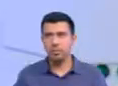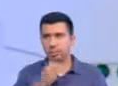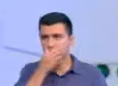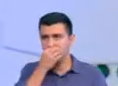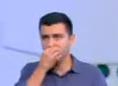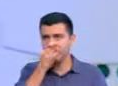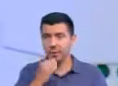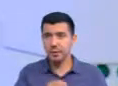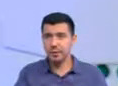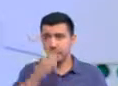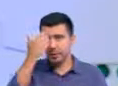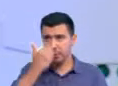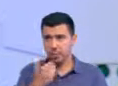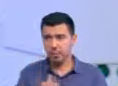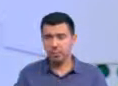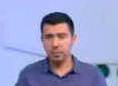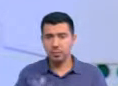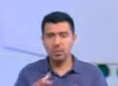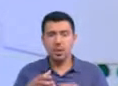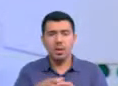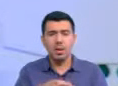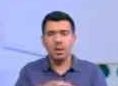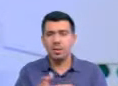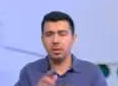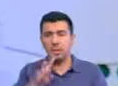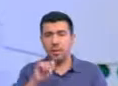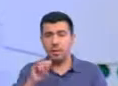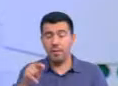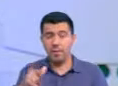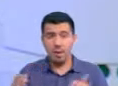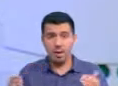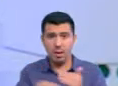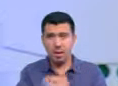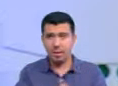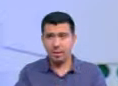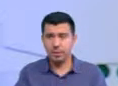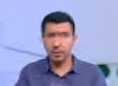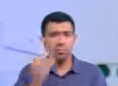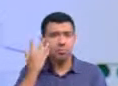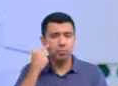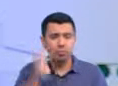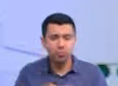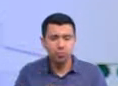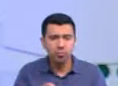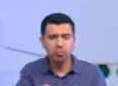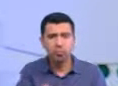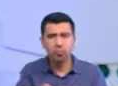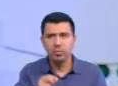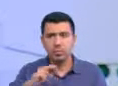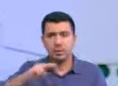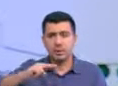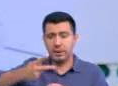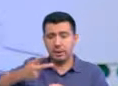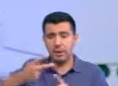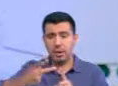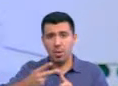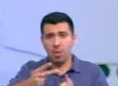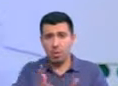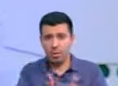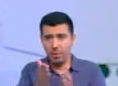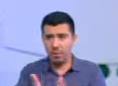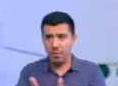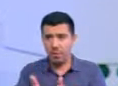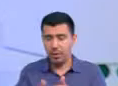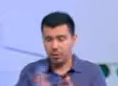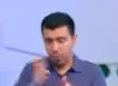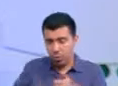Entramos en una evaluación por parte de la Agencia Nacional de Seguridad Vial. En estos días esperamos que la segunda fase de la intervención estemos en la última